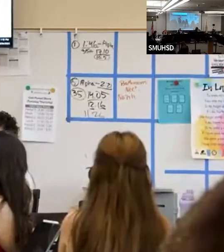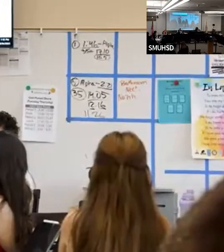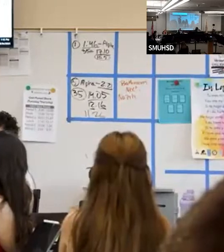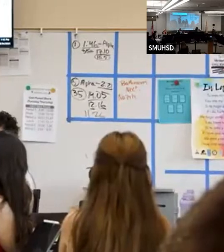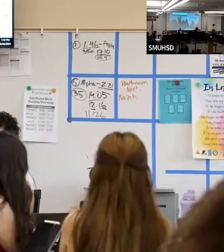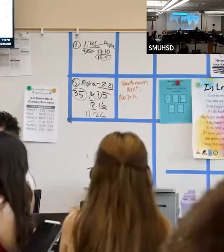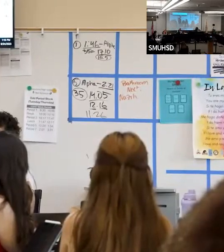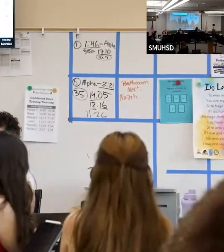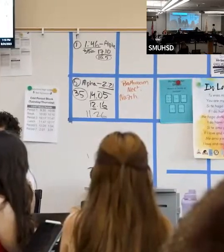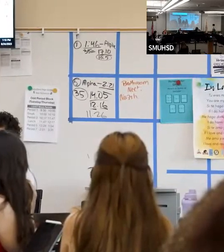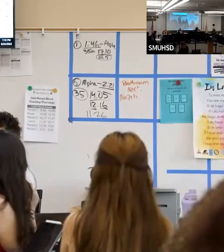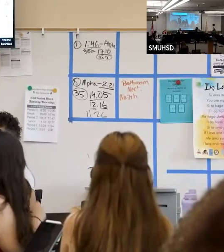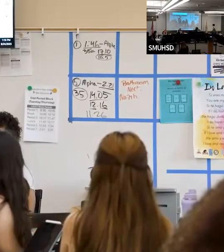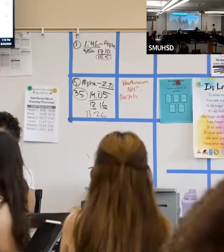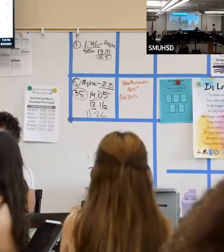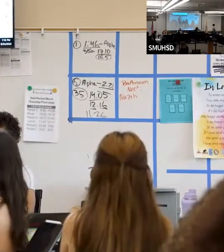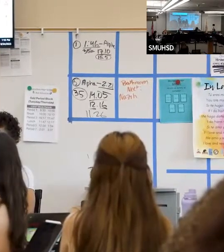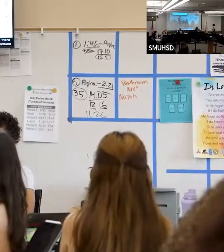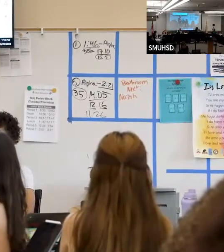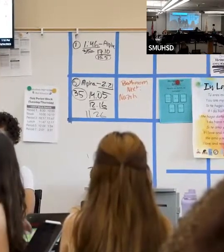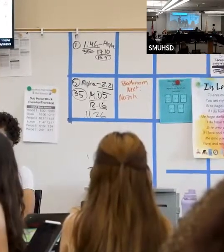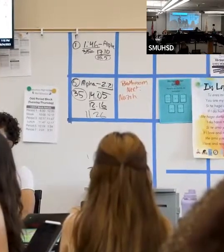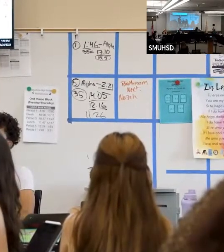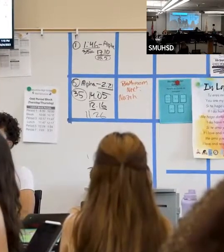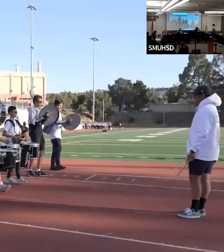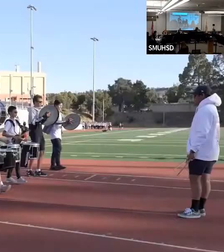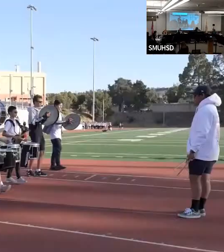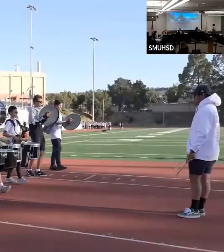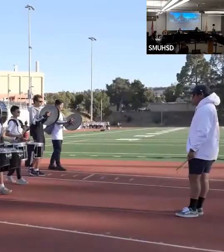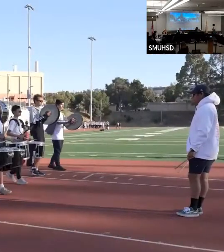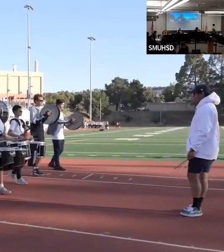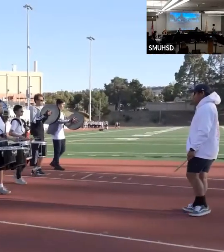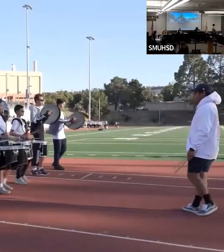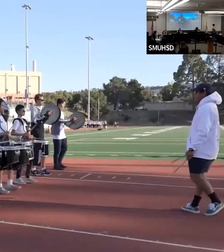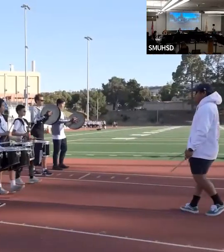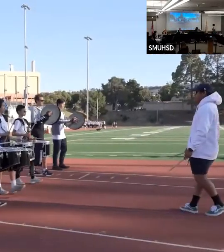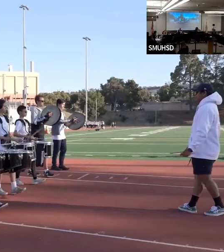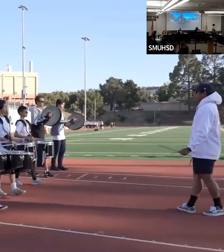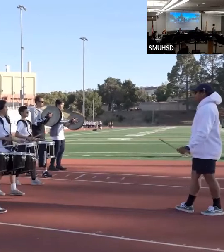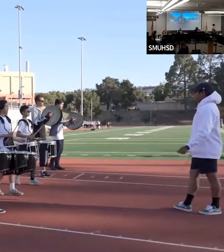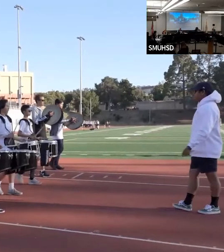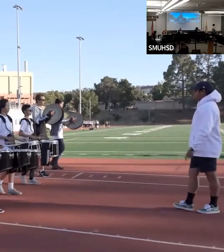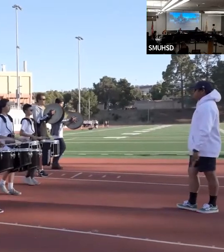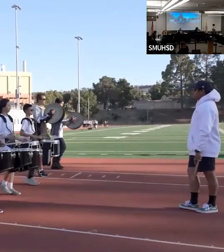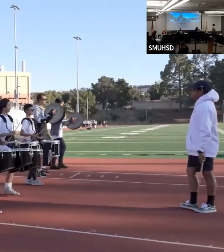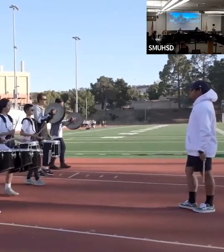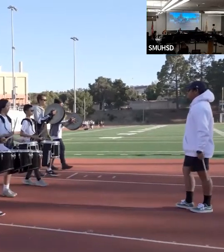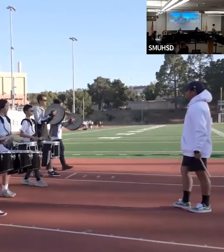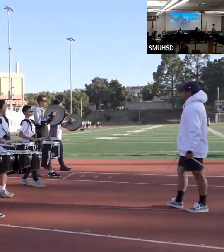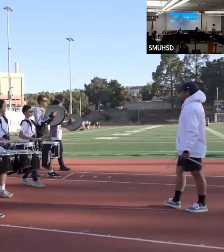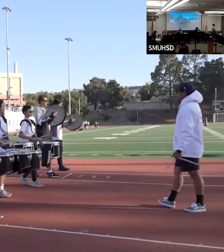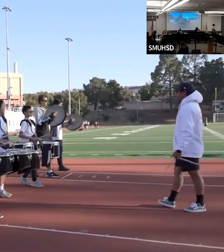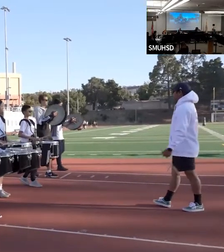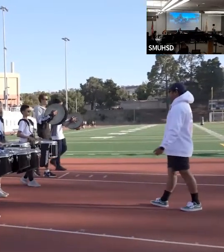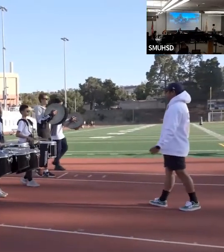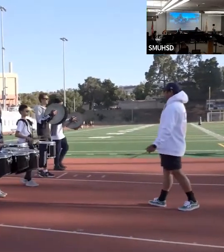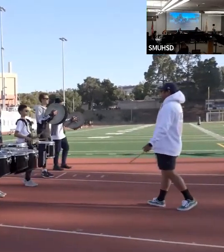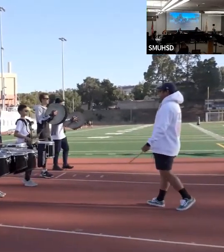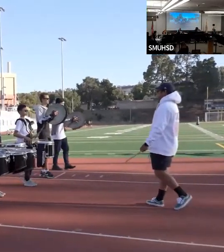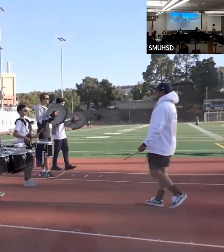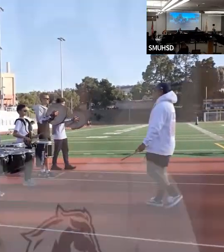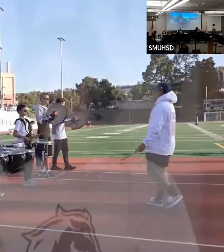y preparan y ayudan y apoyan a los estudiantes para que sean mejor miembros de la comunidad